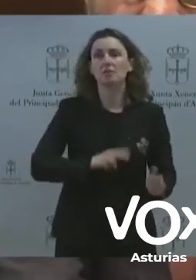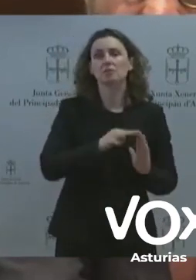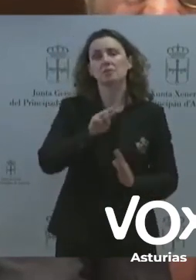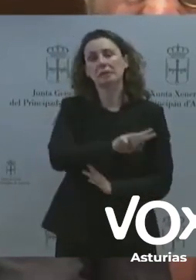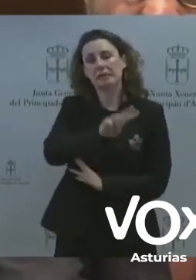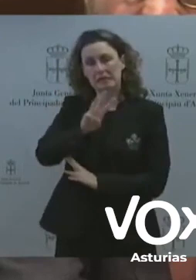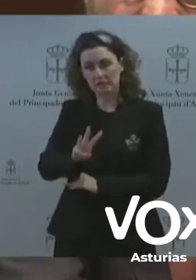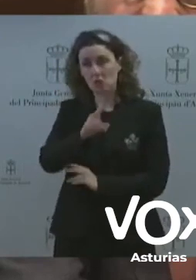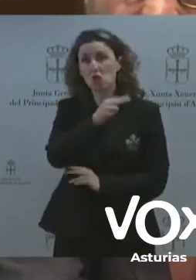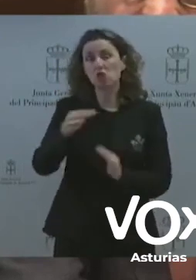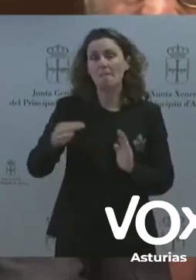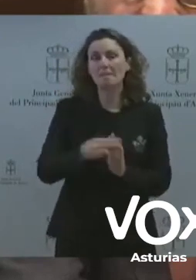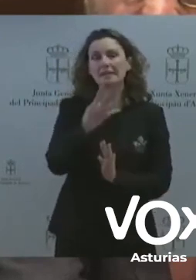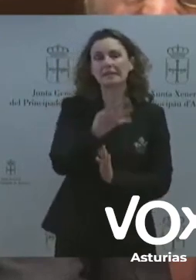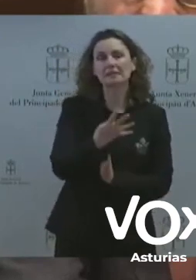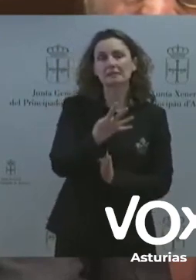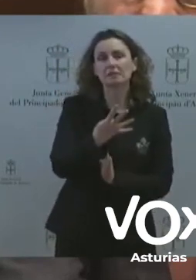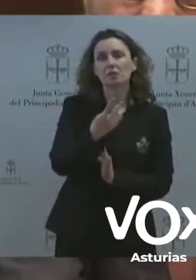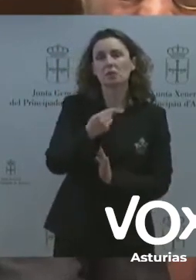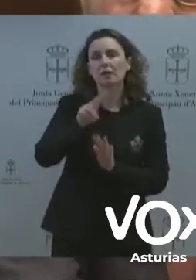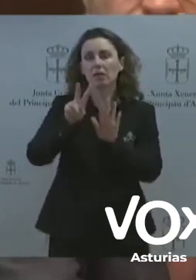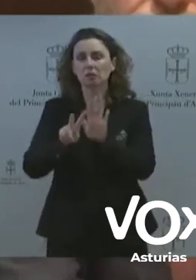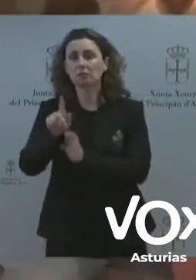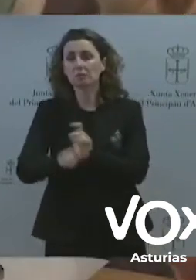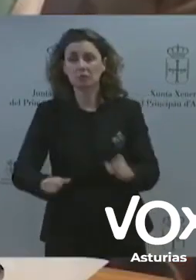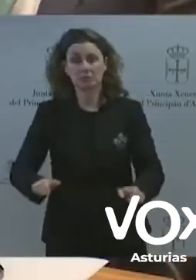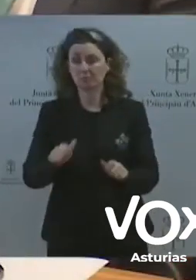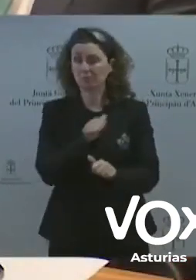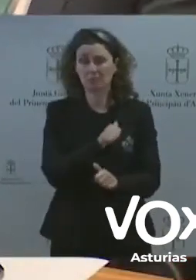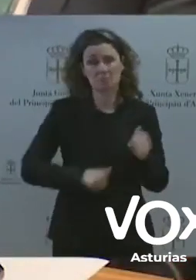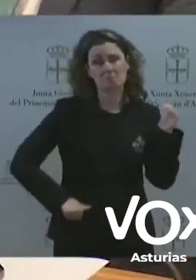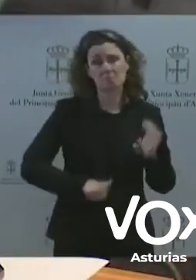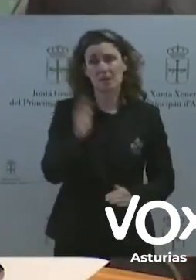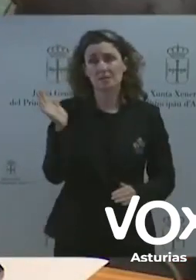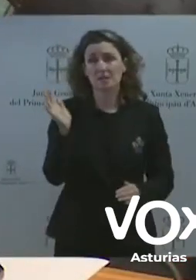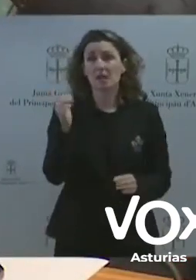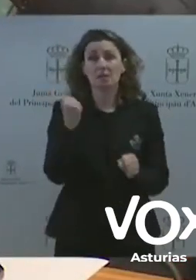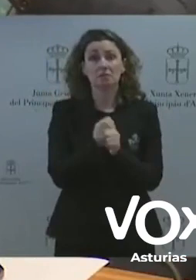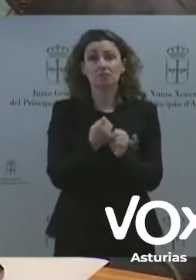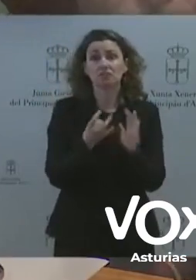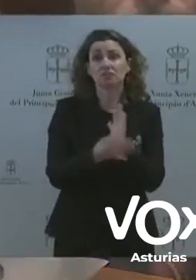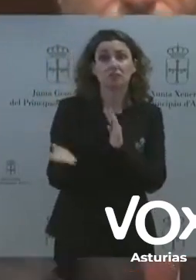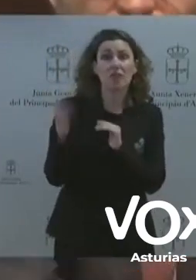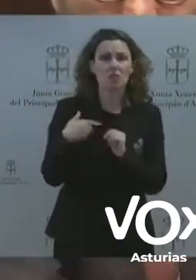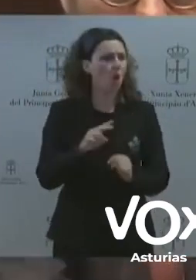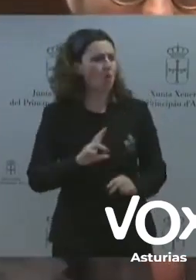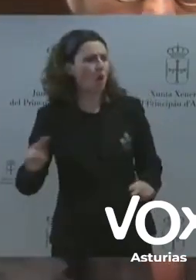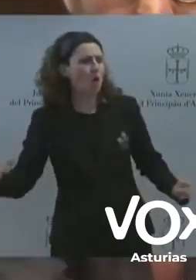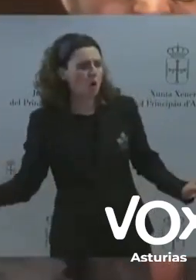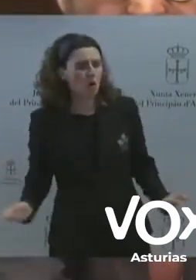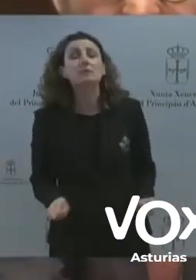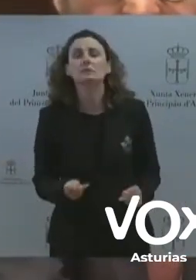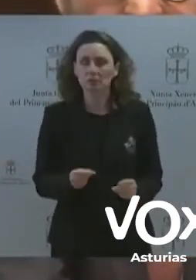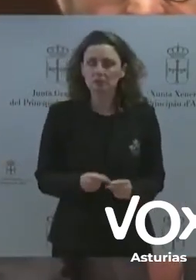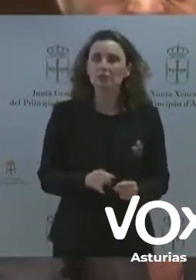2.342 asturianos desempleados más. Ni empleo de calidad. Sí. Y lo dice el INE. Segunda promesa